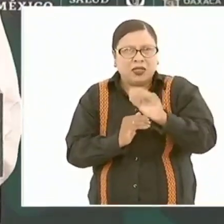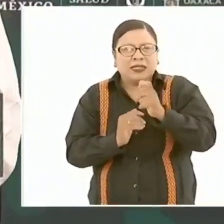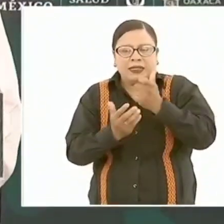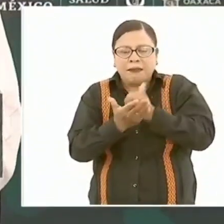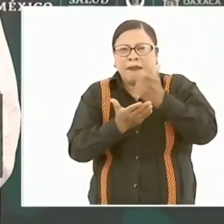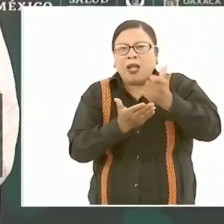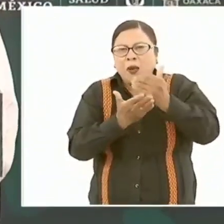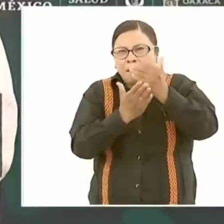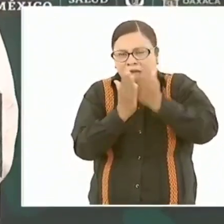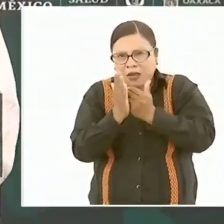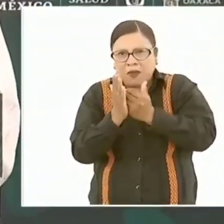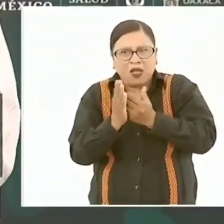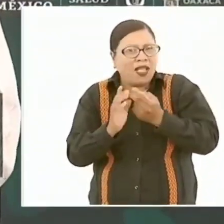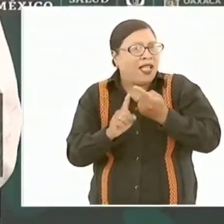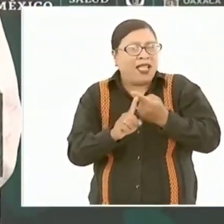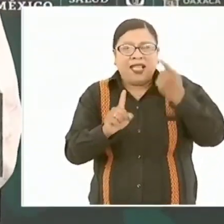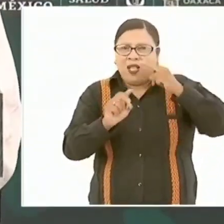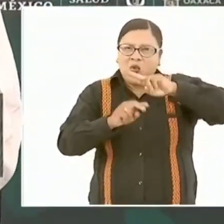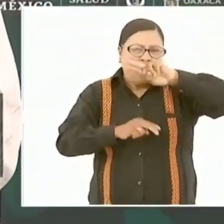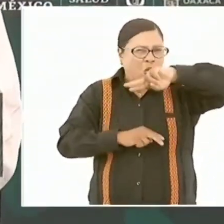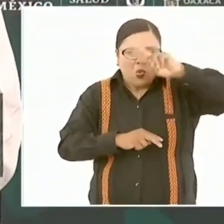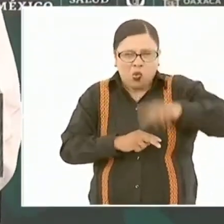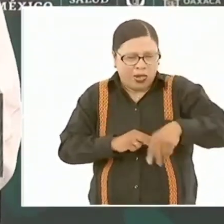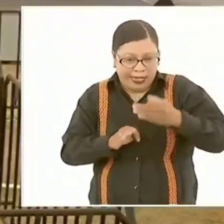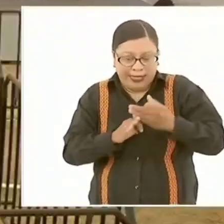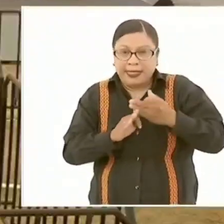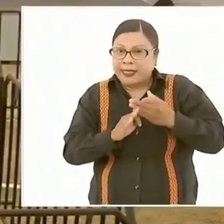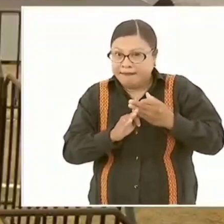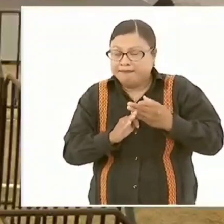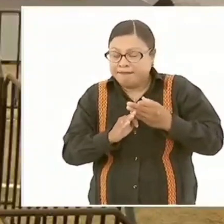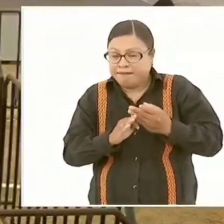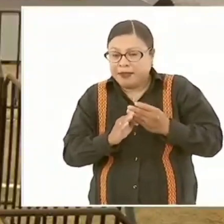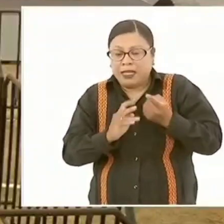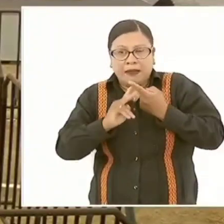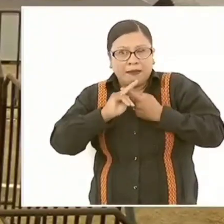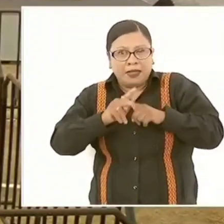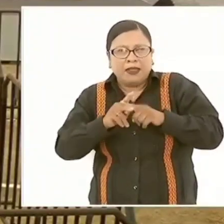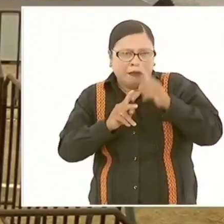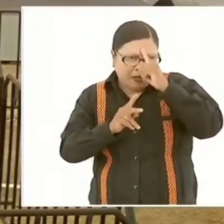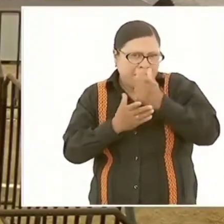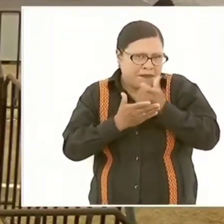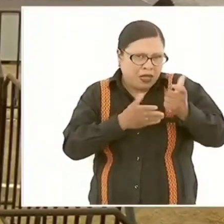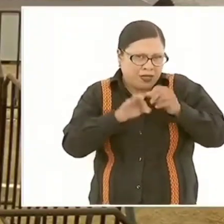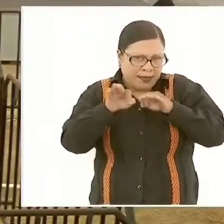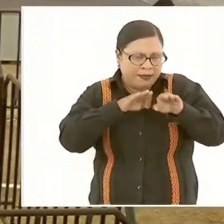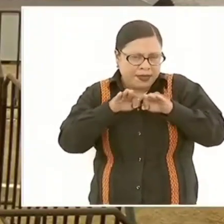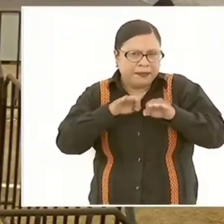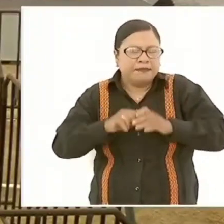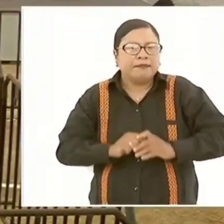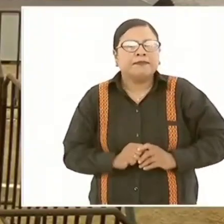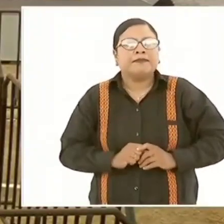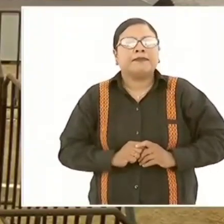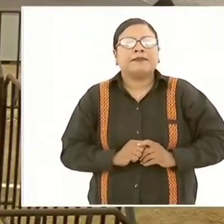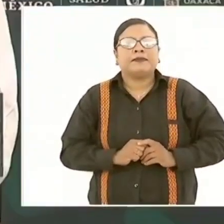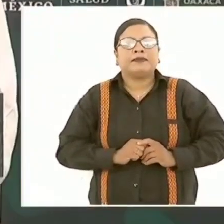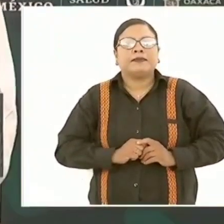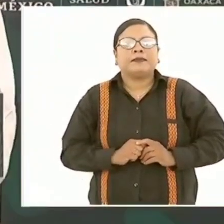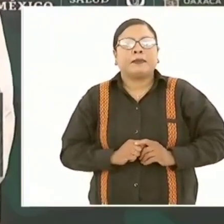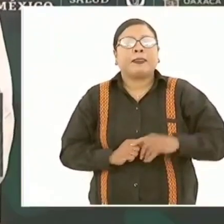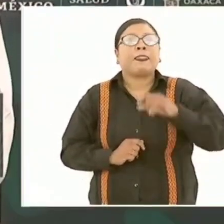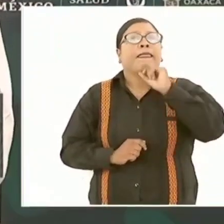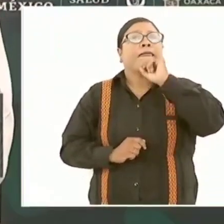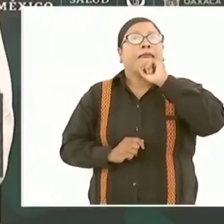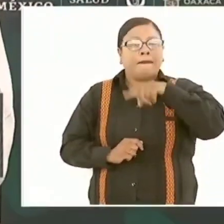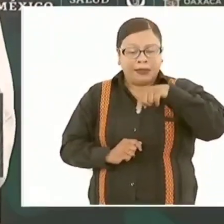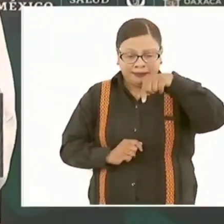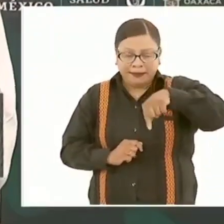términos reales, como nunca había sucedido el aumento en el salario. Y también